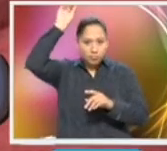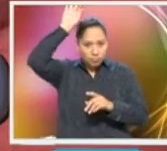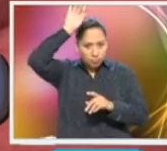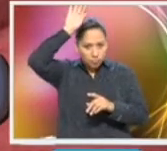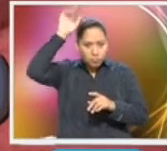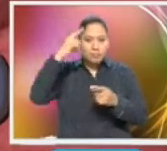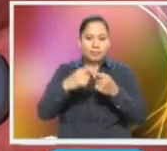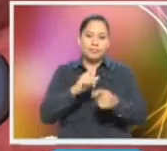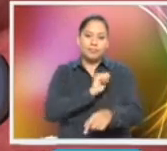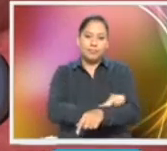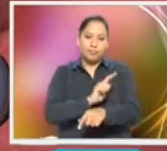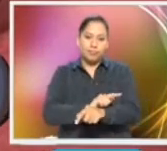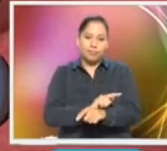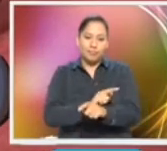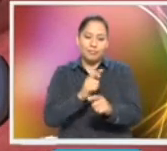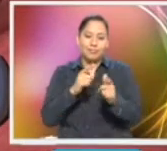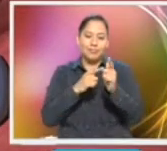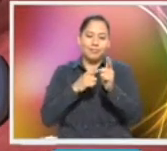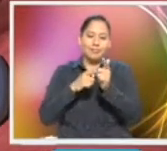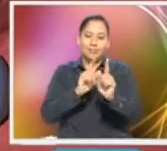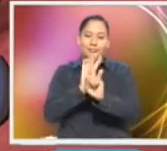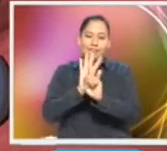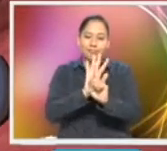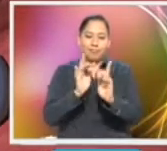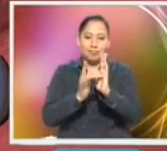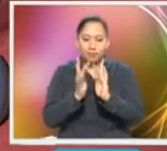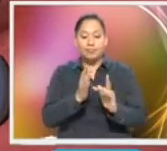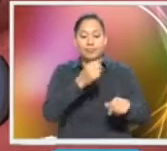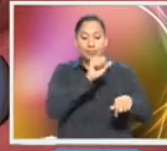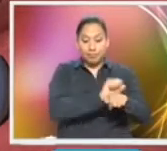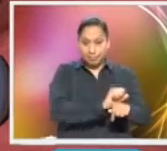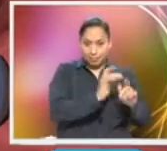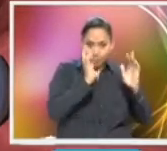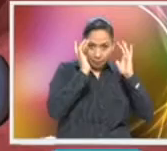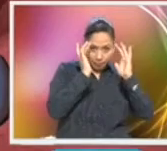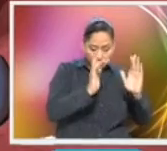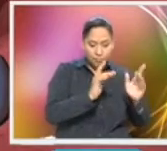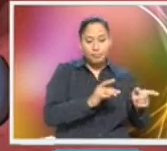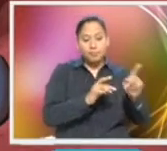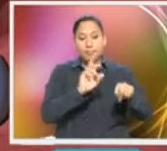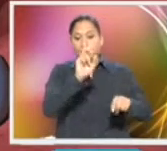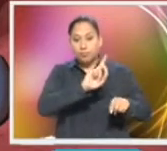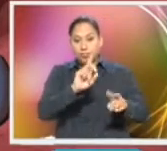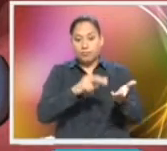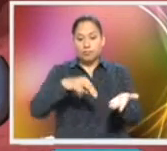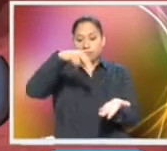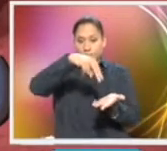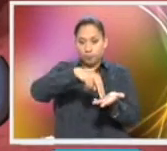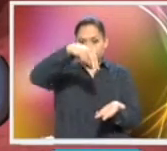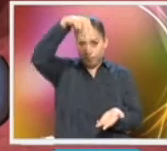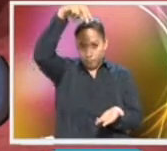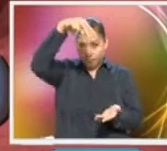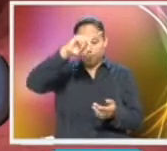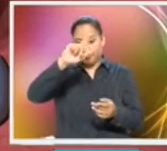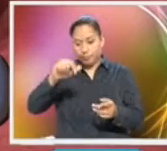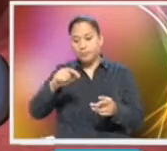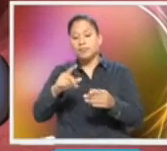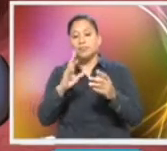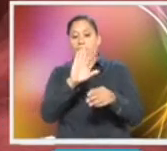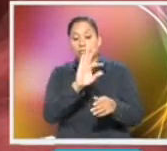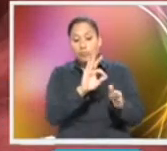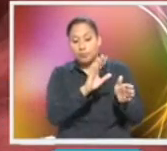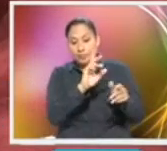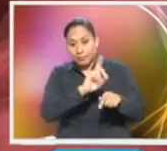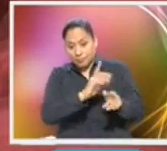los apóstoles. La secuencia es así. Primero es la Semana Santa, termina en Domingo de Resurrección. Se cuentan